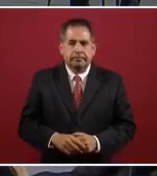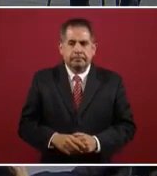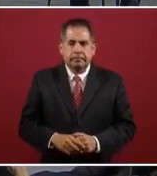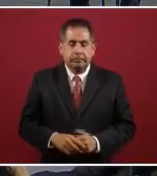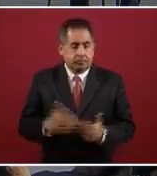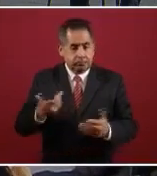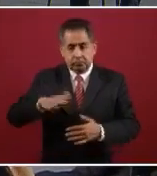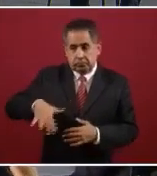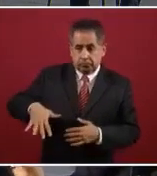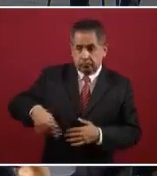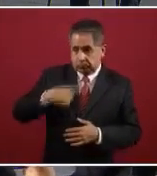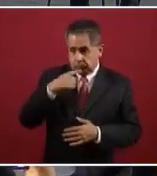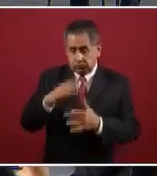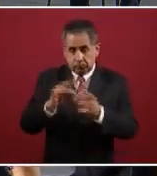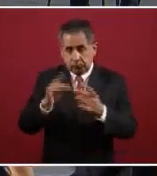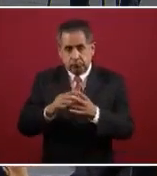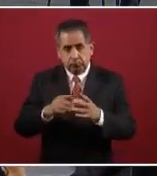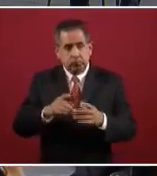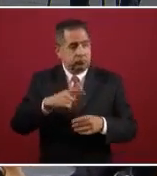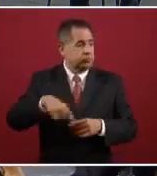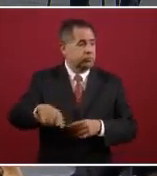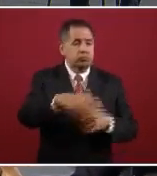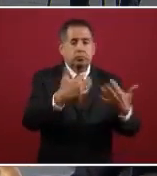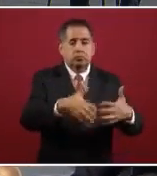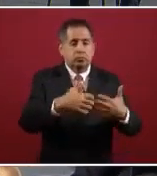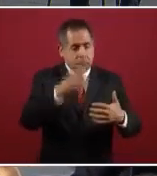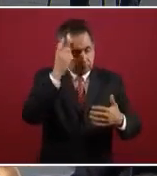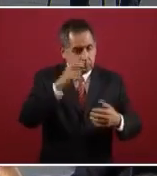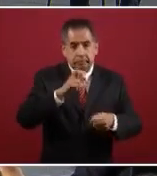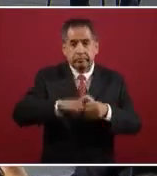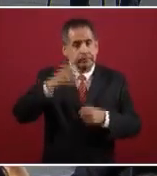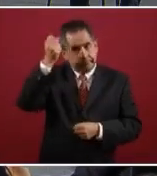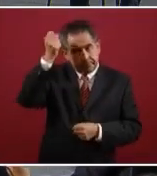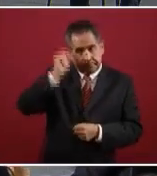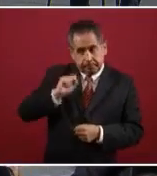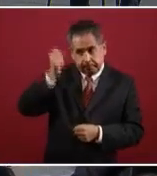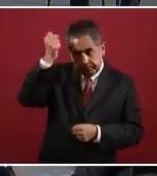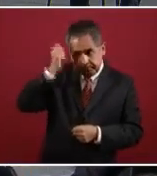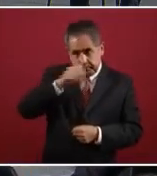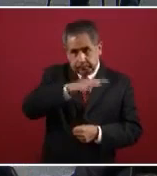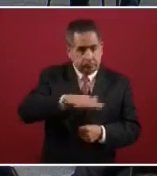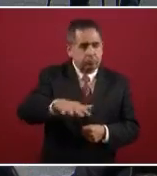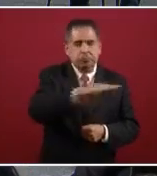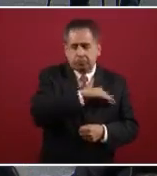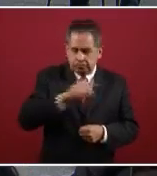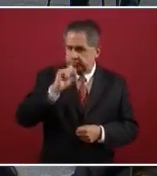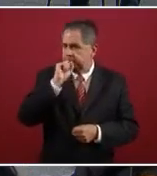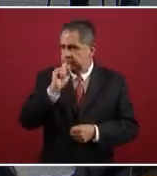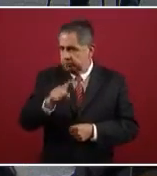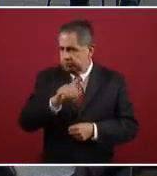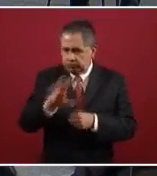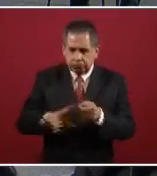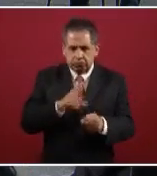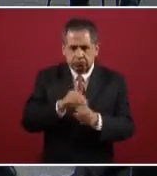mencionaba sobre los productores en Sinaloa, también